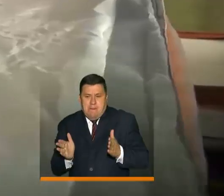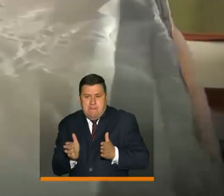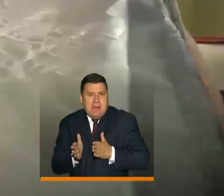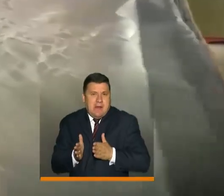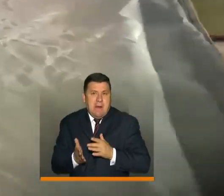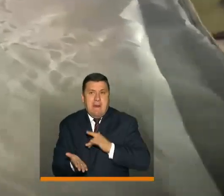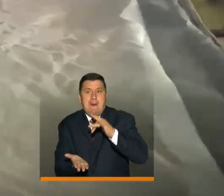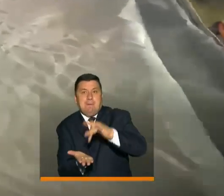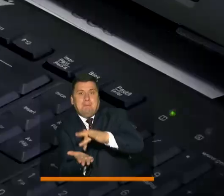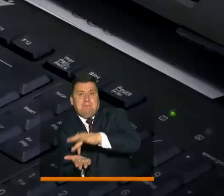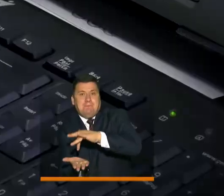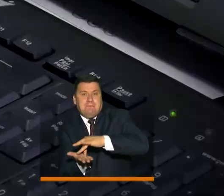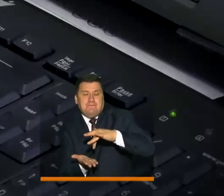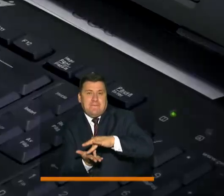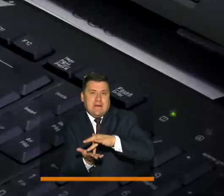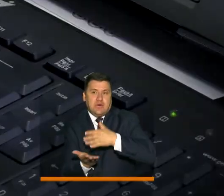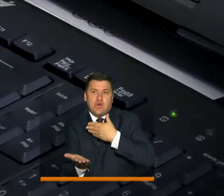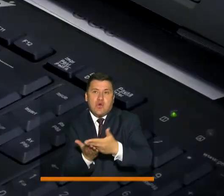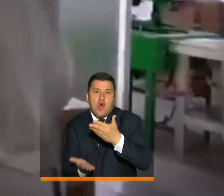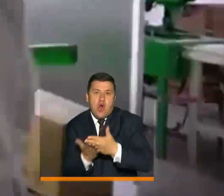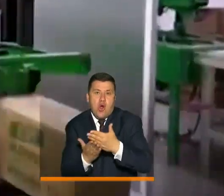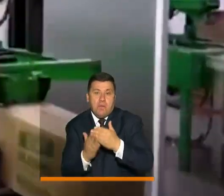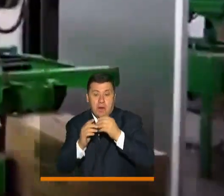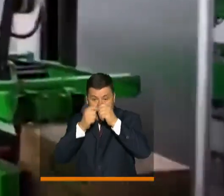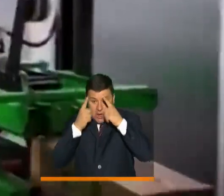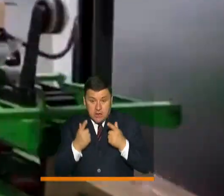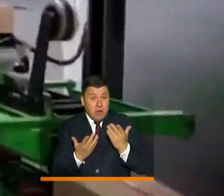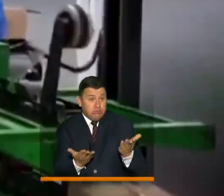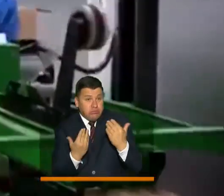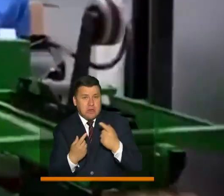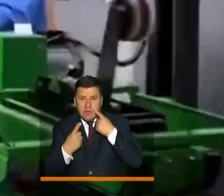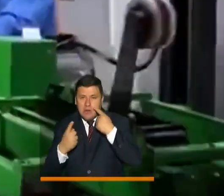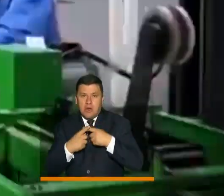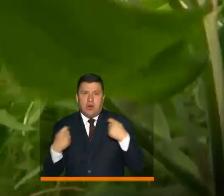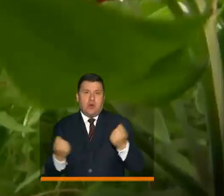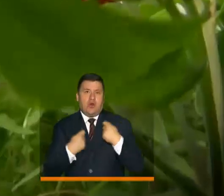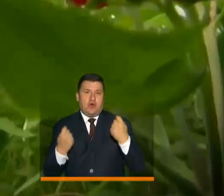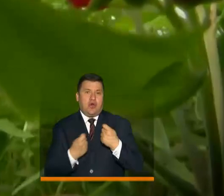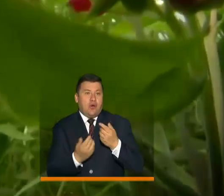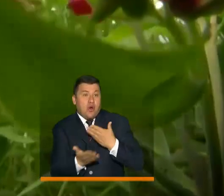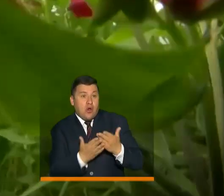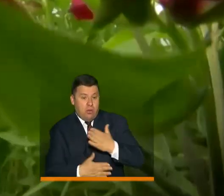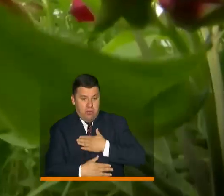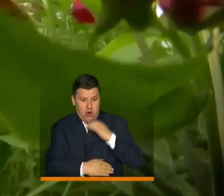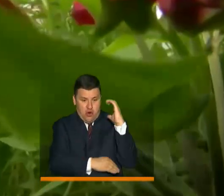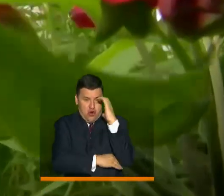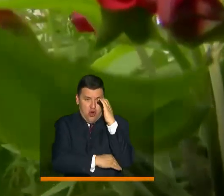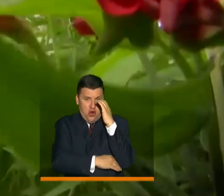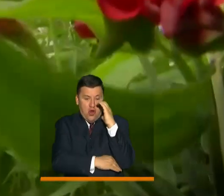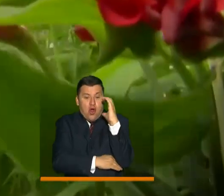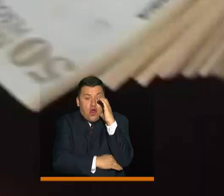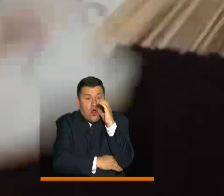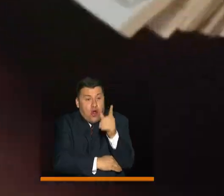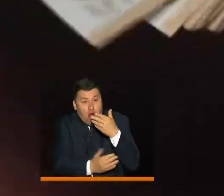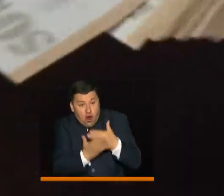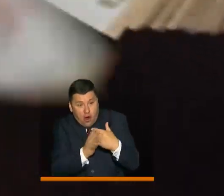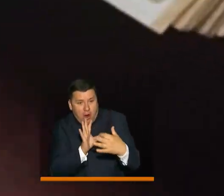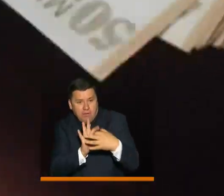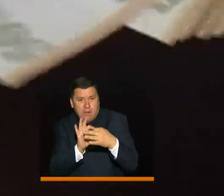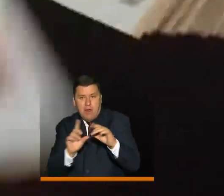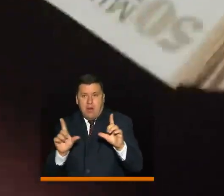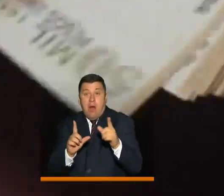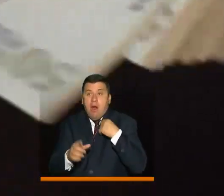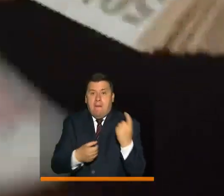empresas participar en el sistema de compras públicas. Se promoverá el concepto de compra lo nuestro, comprar colombiano, y se